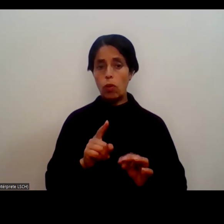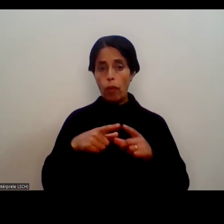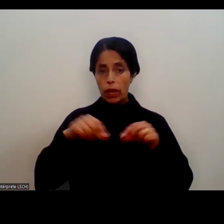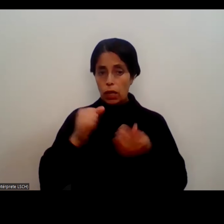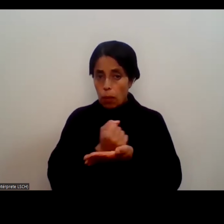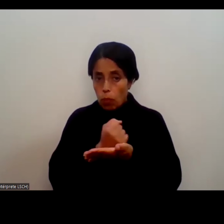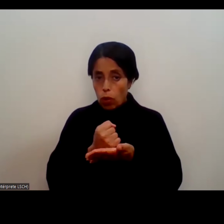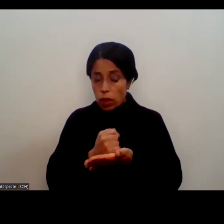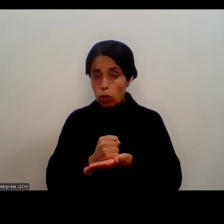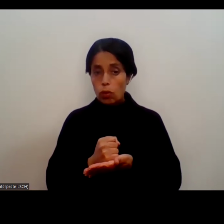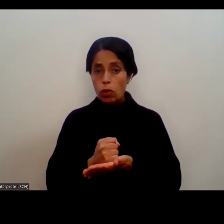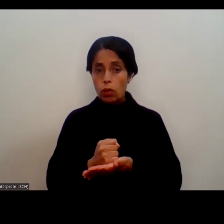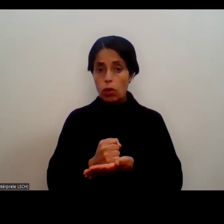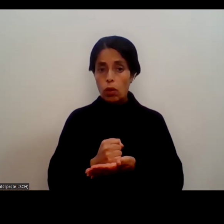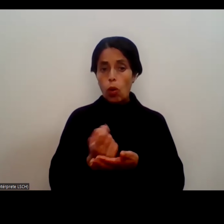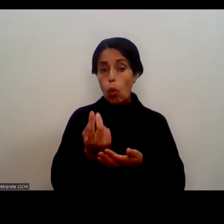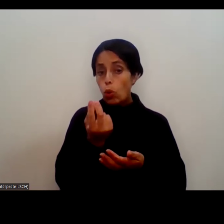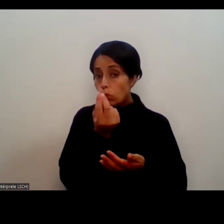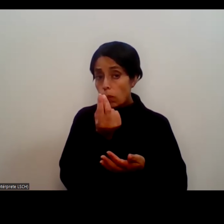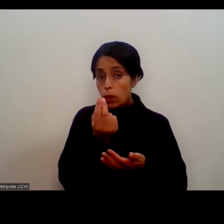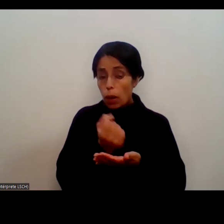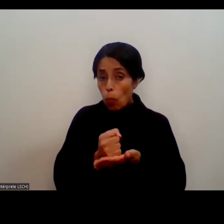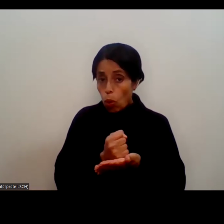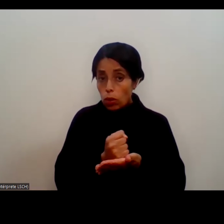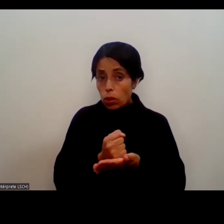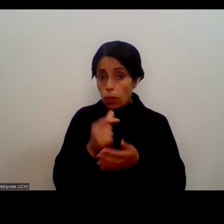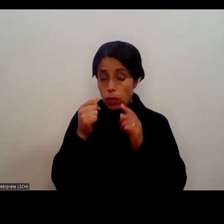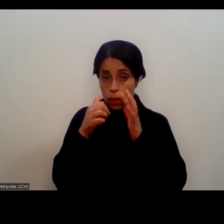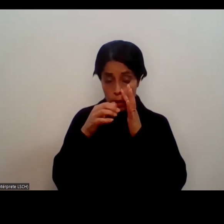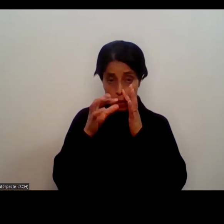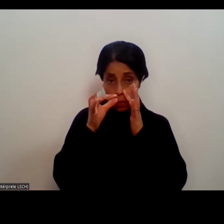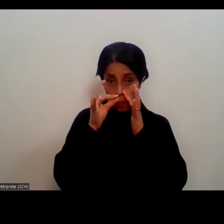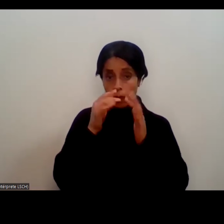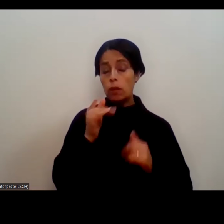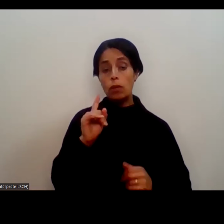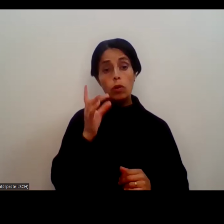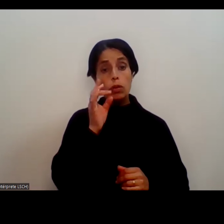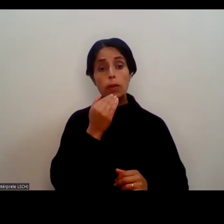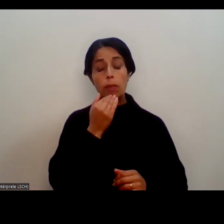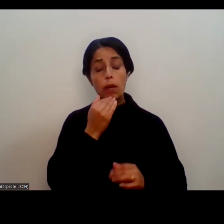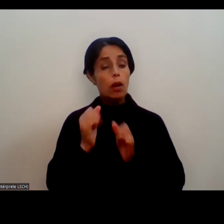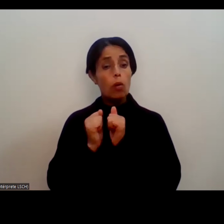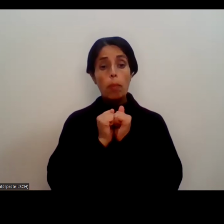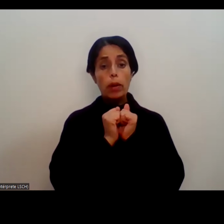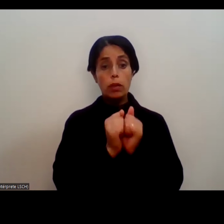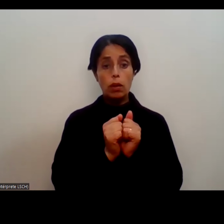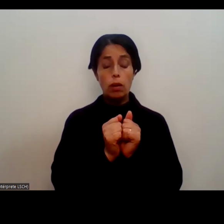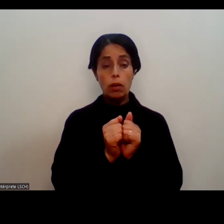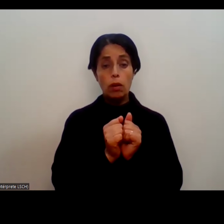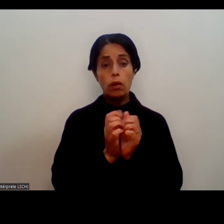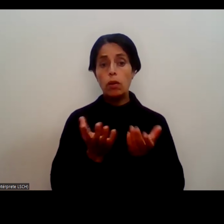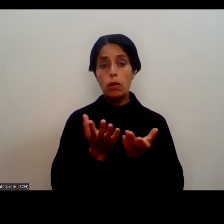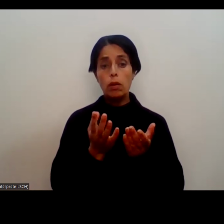molido, de esta semilla molida por la nariz, sino que acompañar